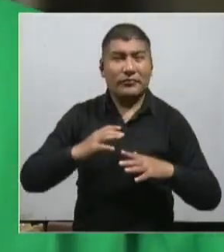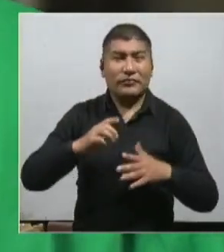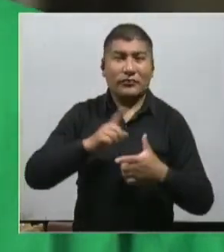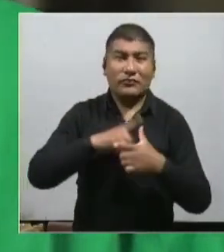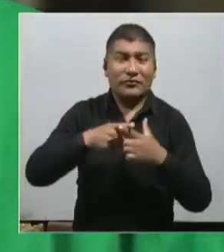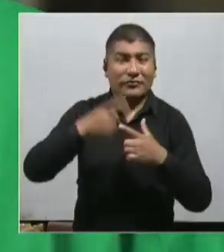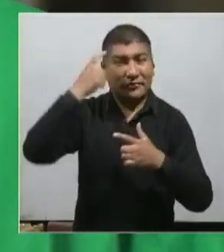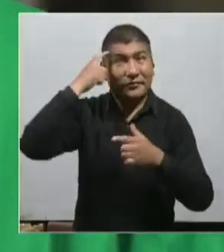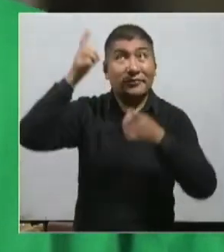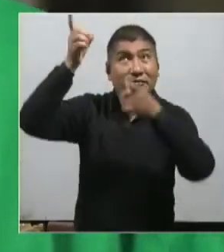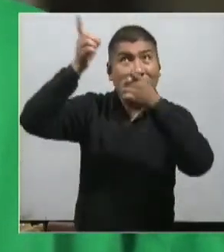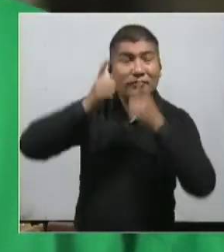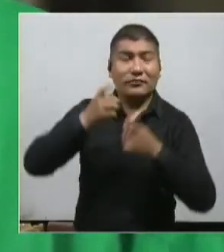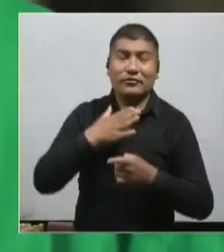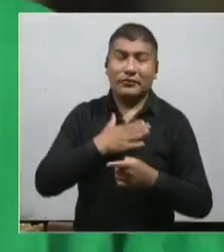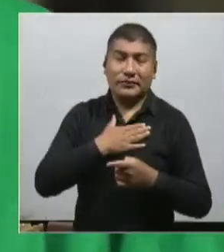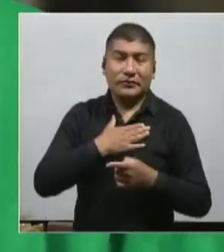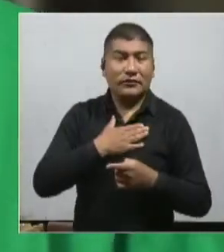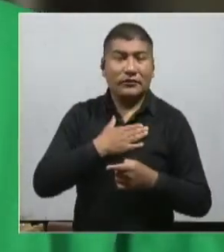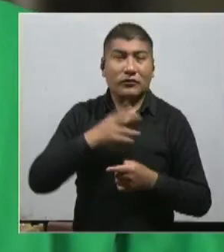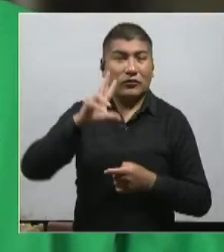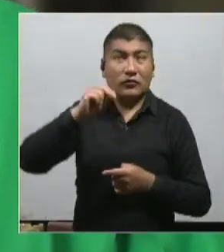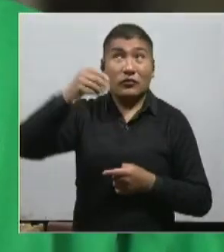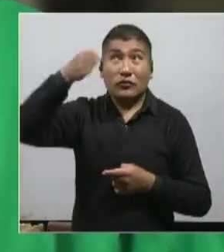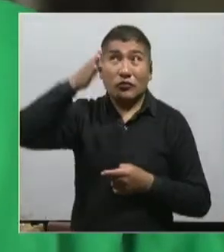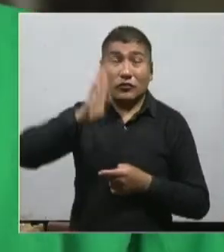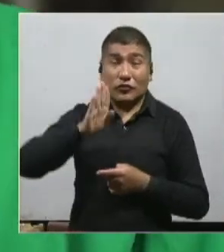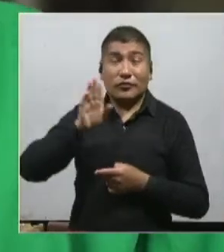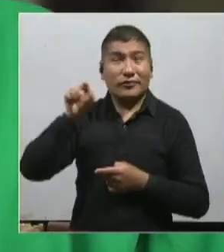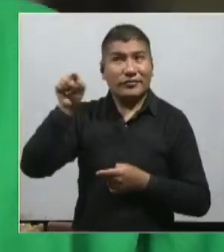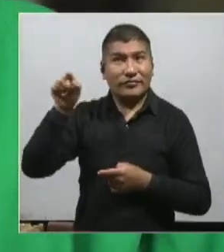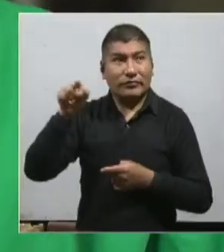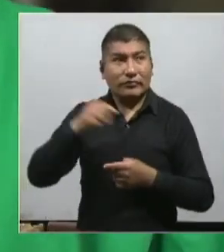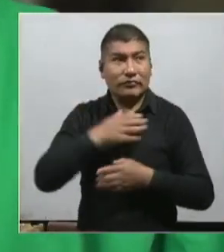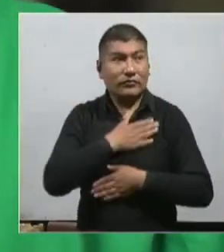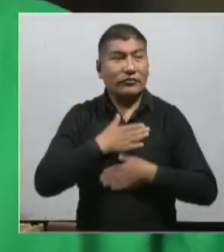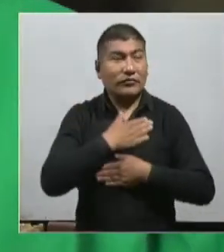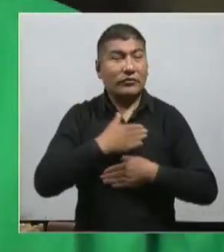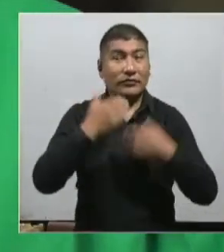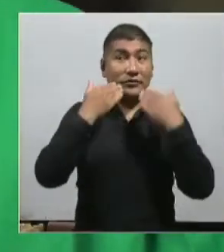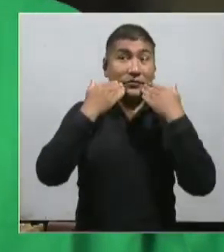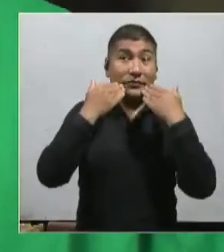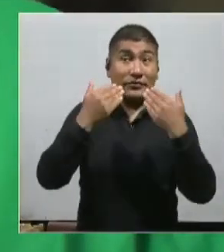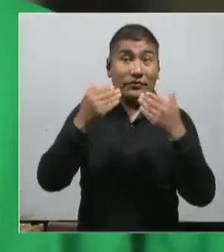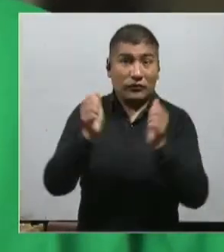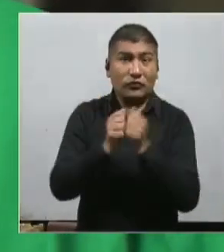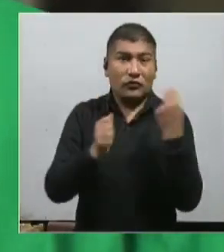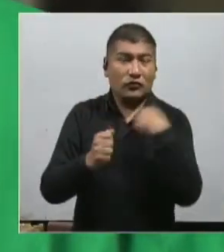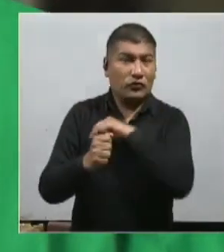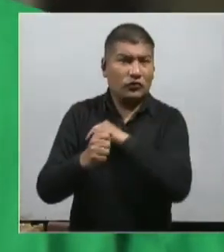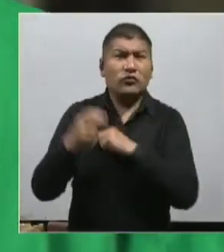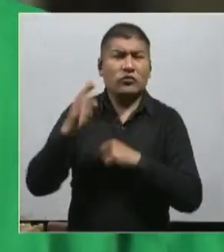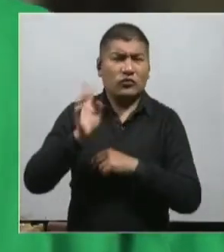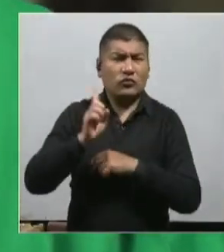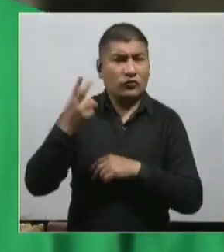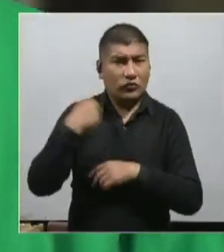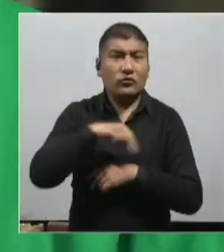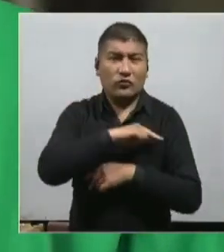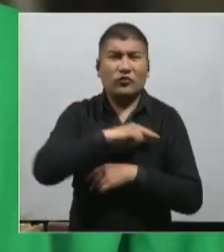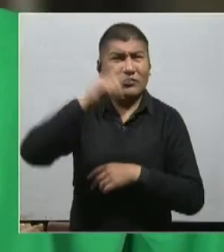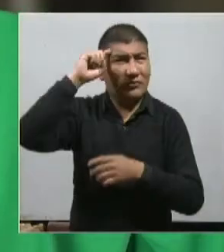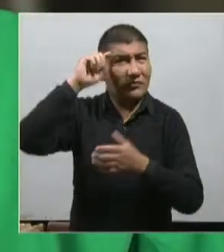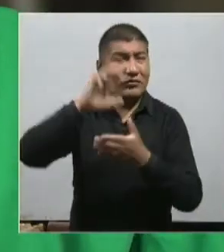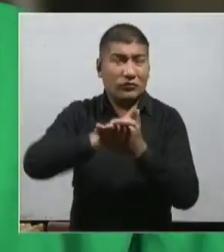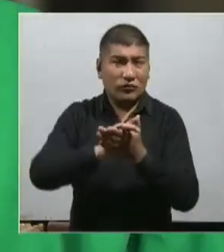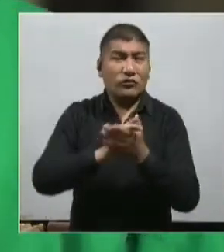don. No es Dios el que tiene que estar agradecido con nosotros porque creemos, sino que